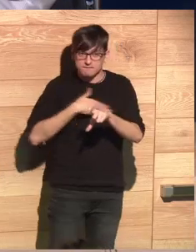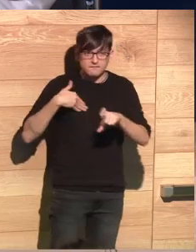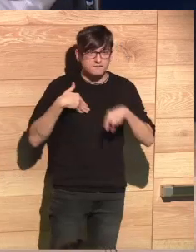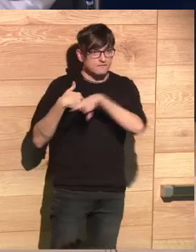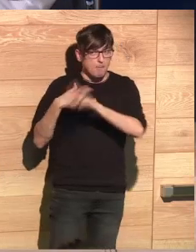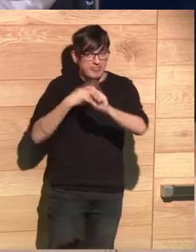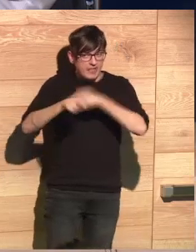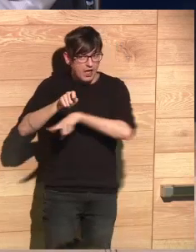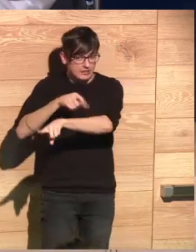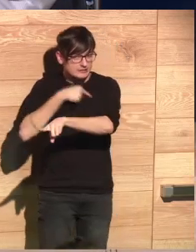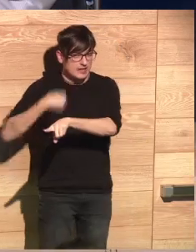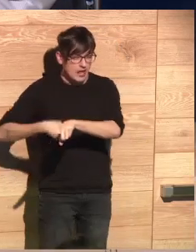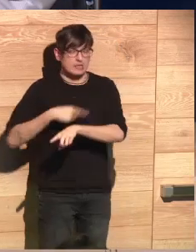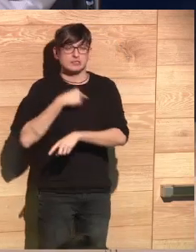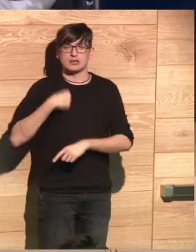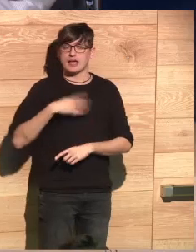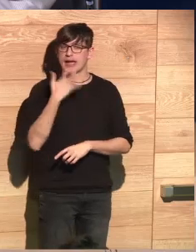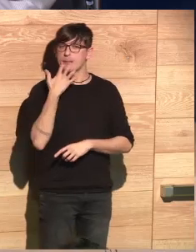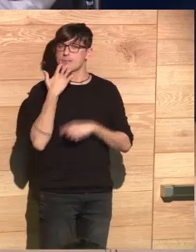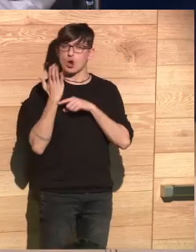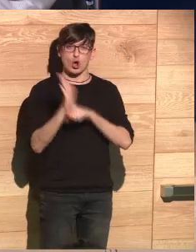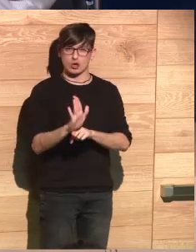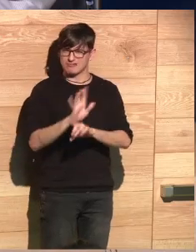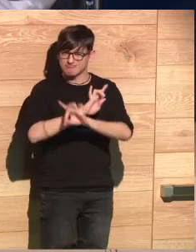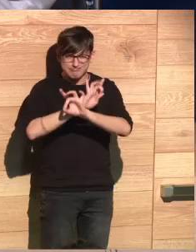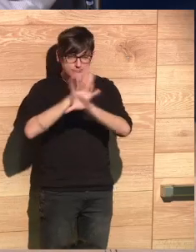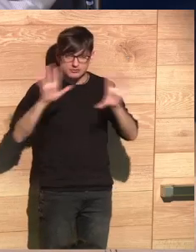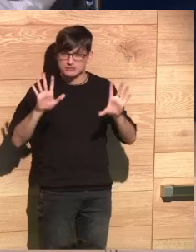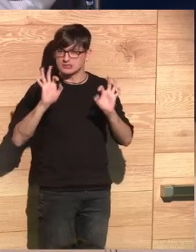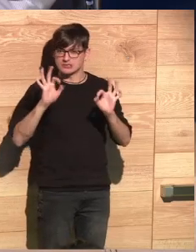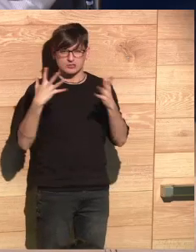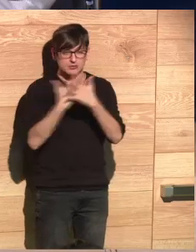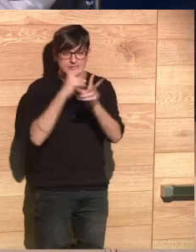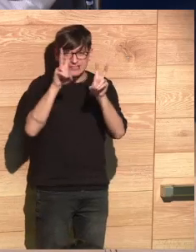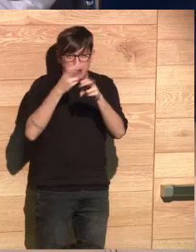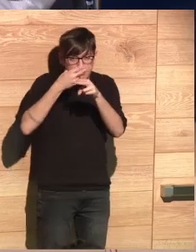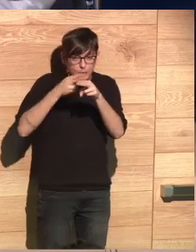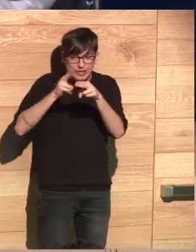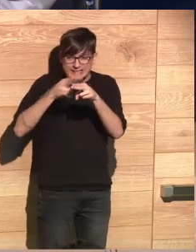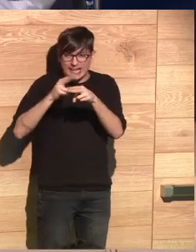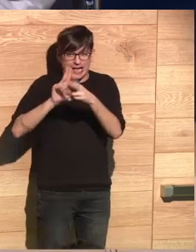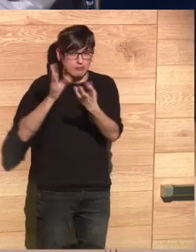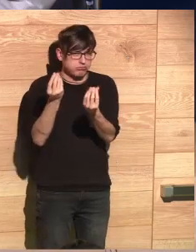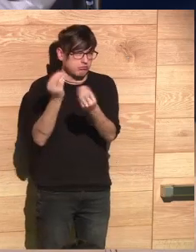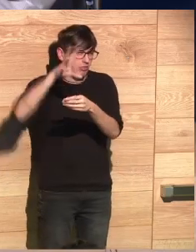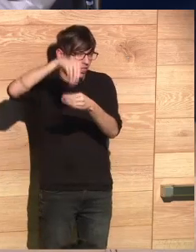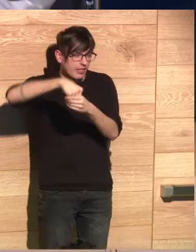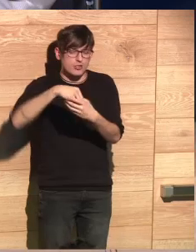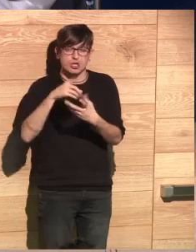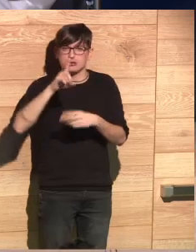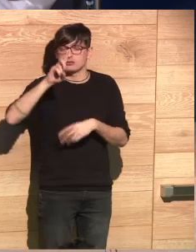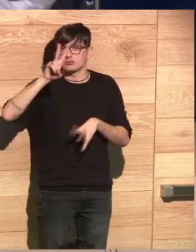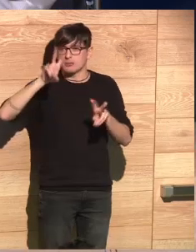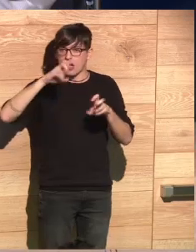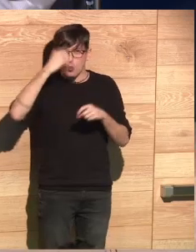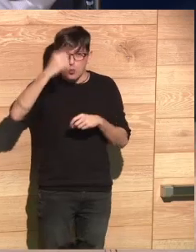China se ha convertido en un ejemplo, ese mercado, de cuánta política puede haber detrás de los videojuegos. Porque está el plano cultural, de